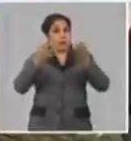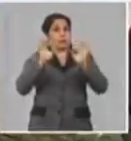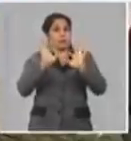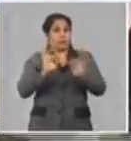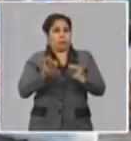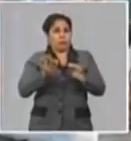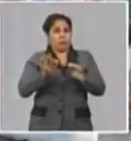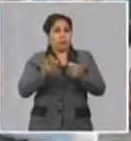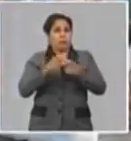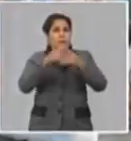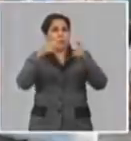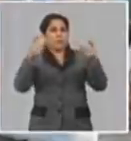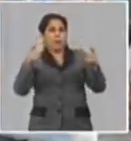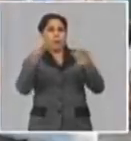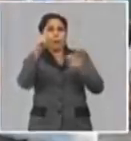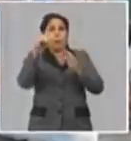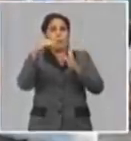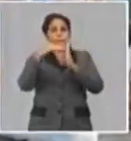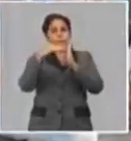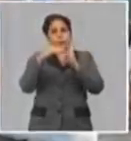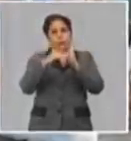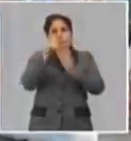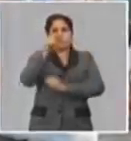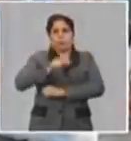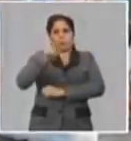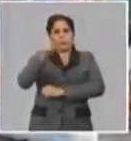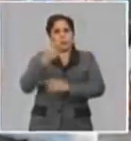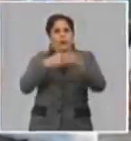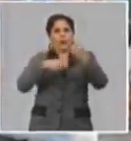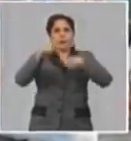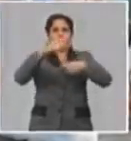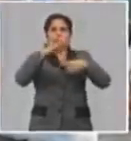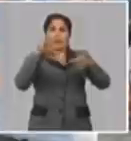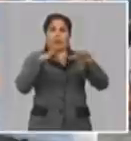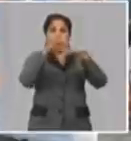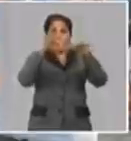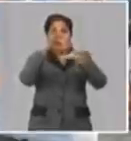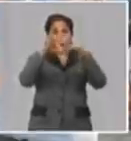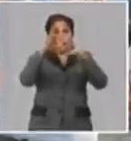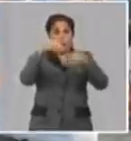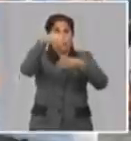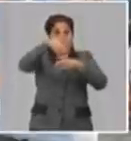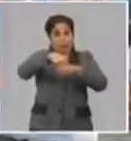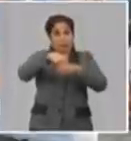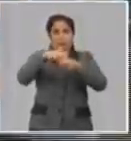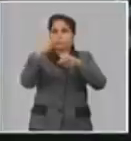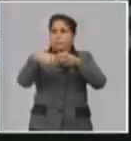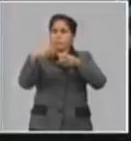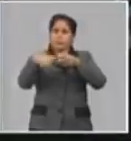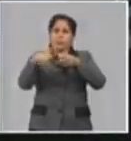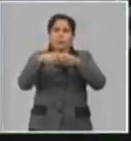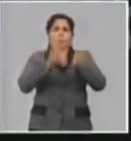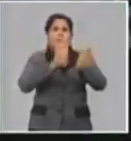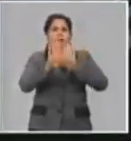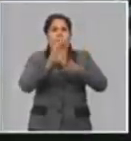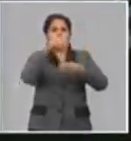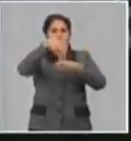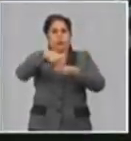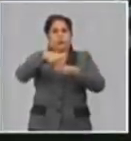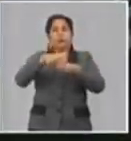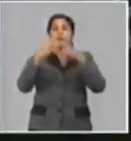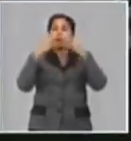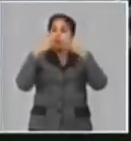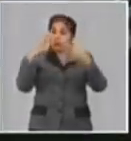que superó el 1.500.000. Es decir, eso permitió ambas cadenas, mantener la vitalidad